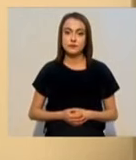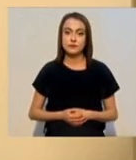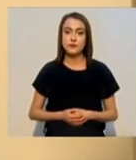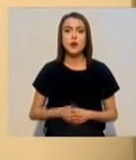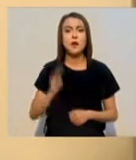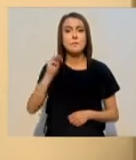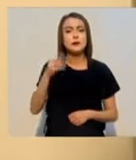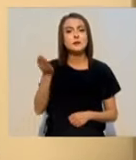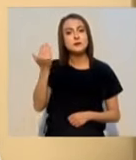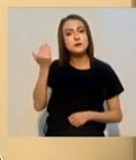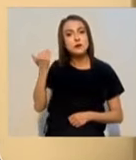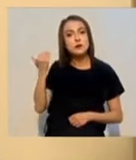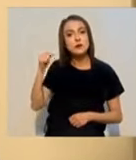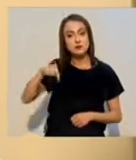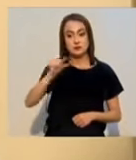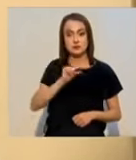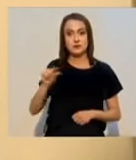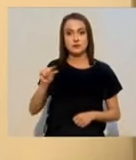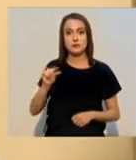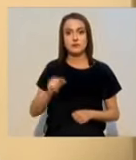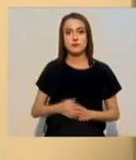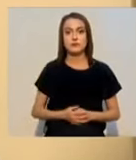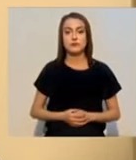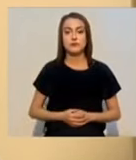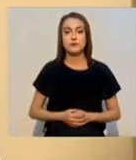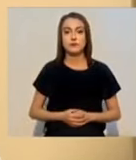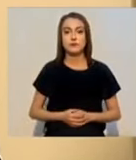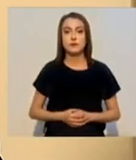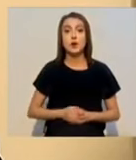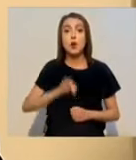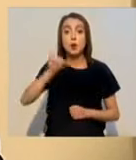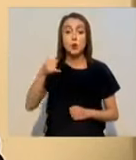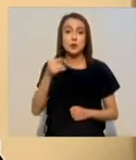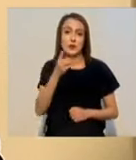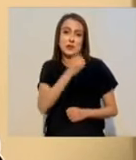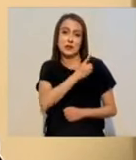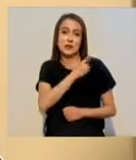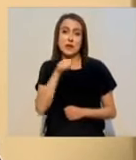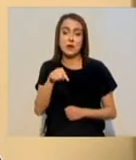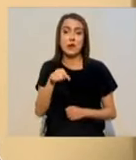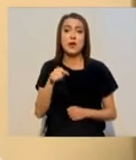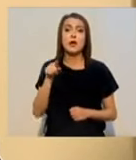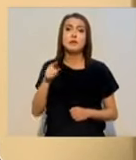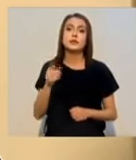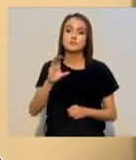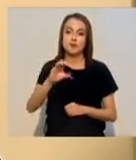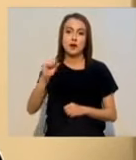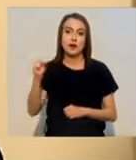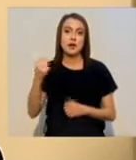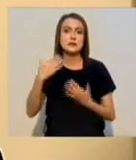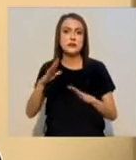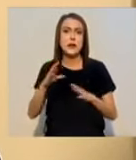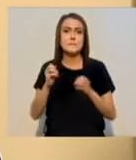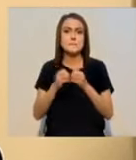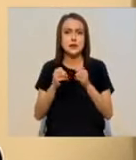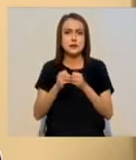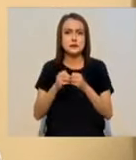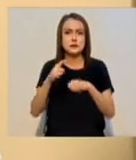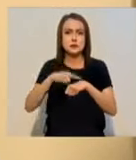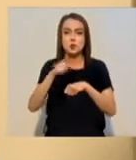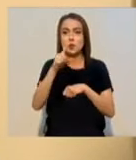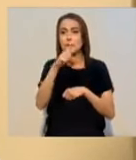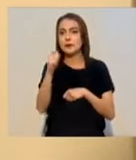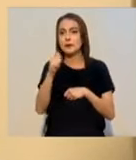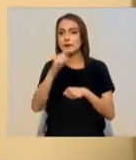El martes pasado de esta semana, la Junta Directiva de la Caja acordó ampliar por un